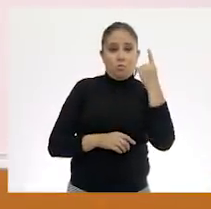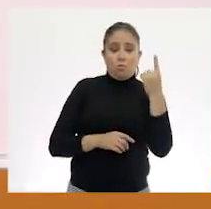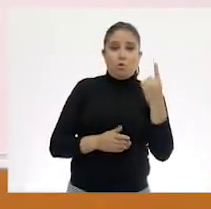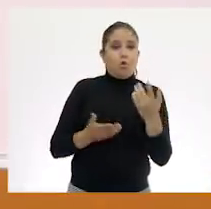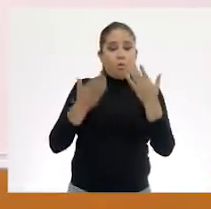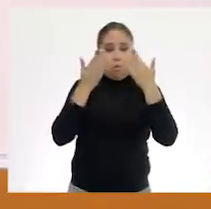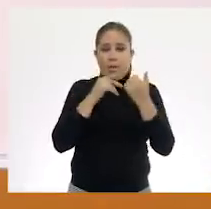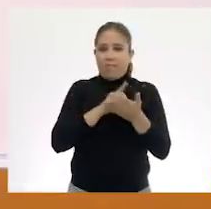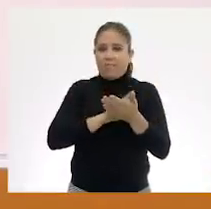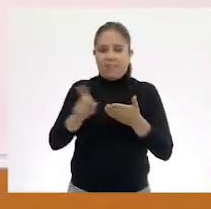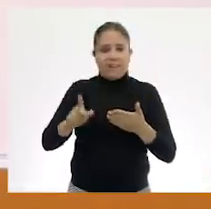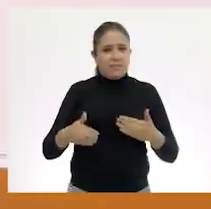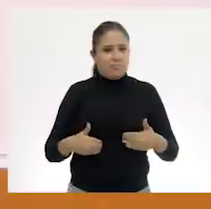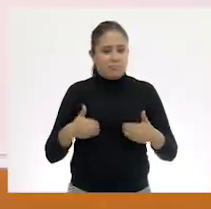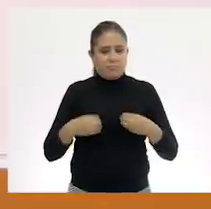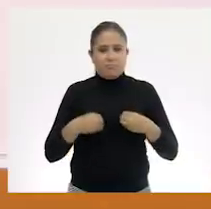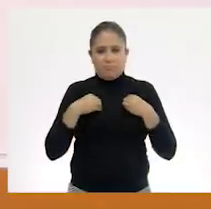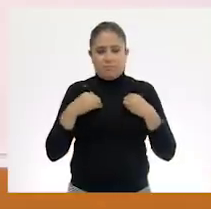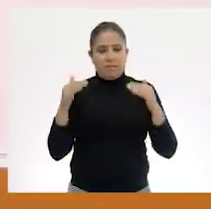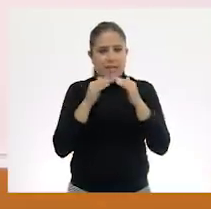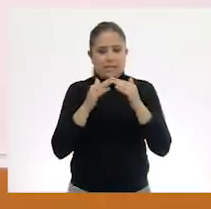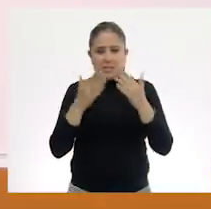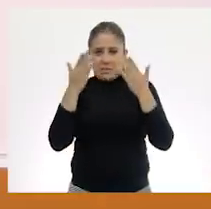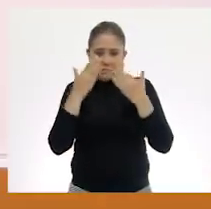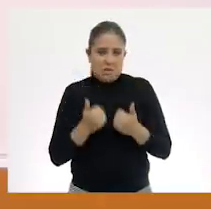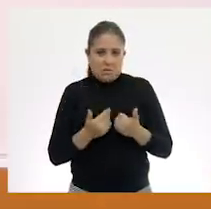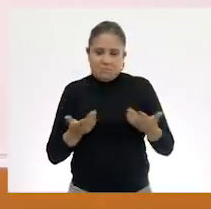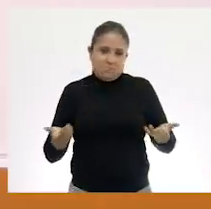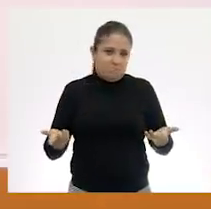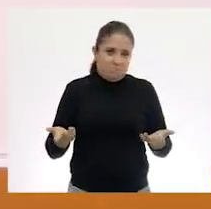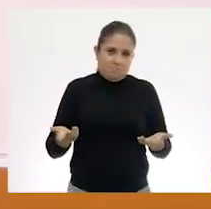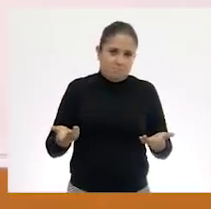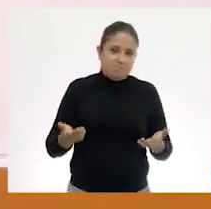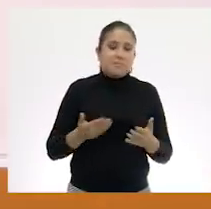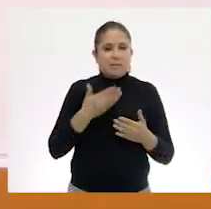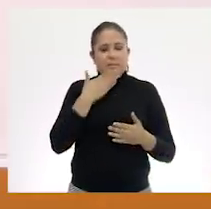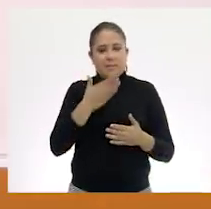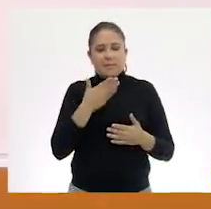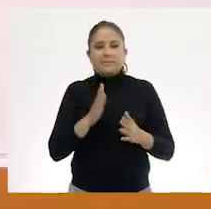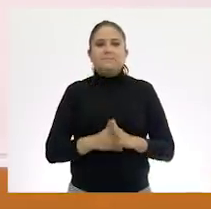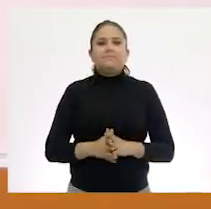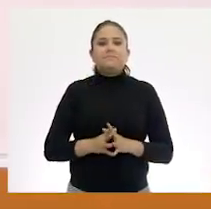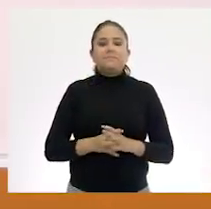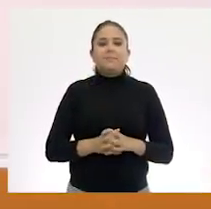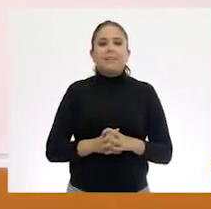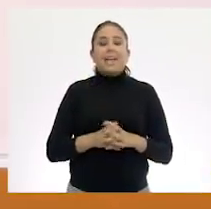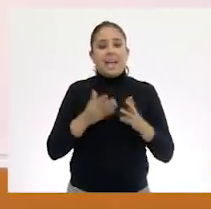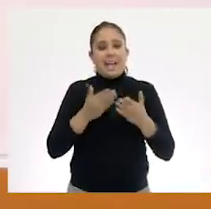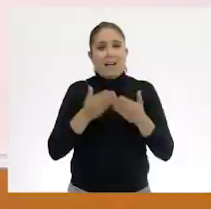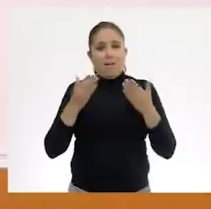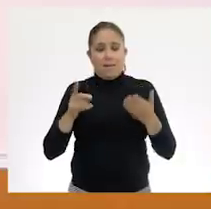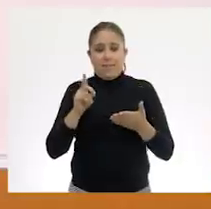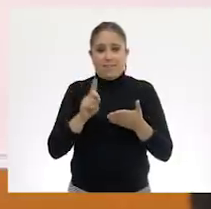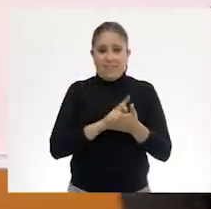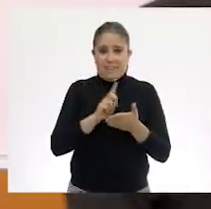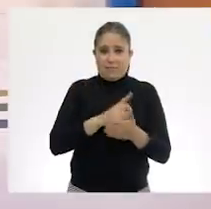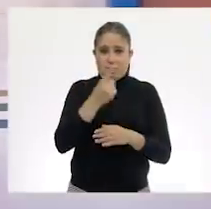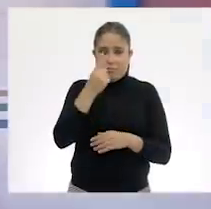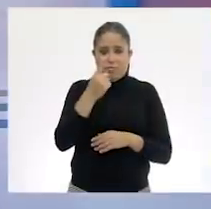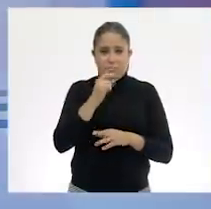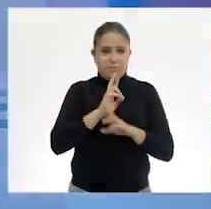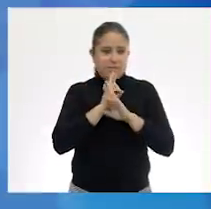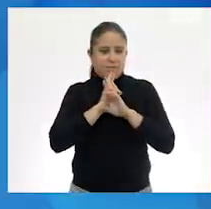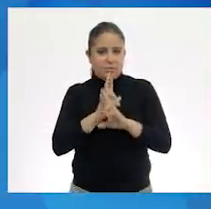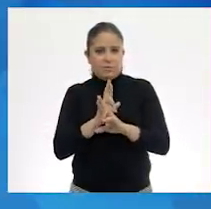datos de dirección. Está sin datos en cuestión de la dirección. Sí. Muy bien. Ahora, el directorio 1, vamos a contestar lo